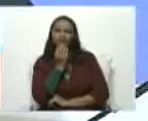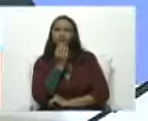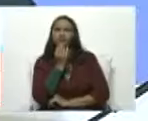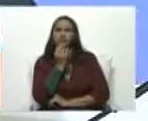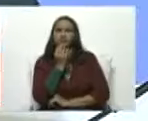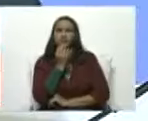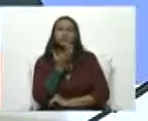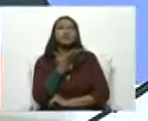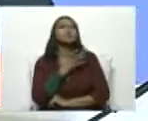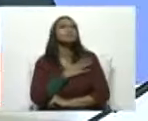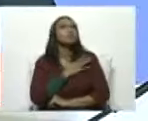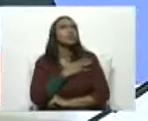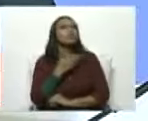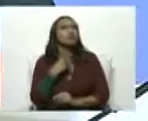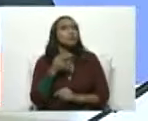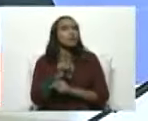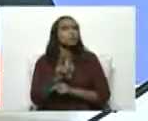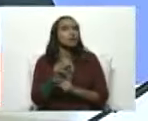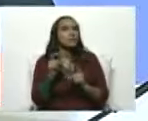¿qué palabra voy a fastidiar?